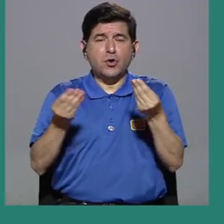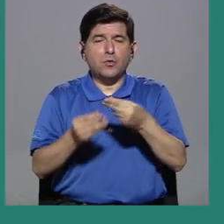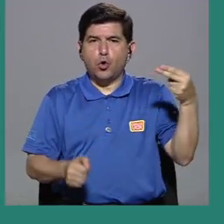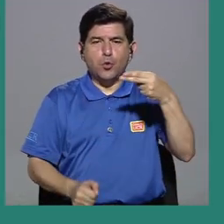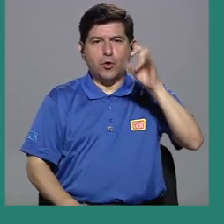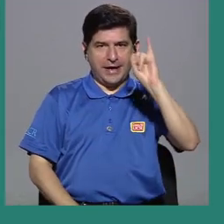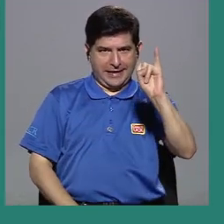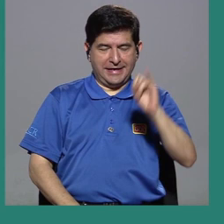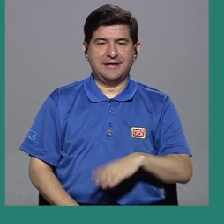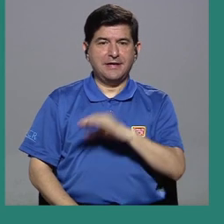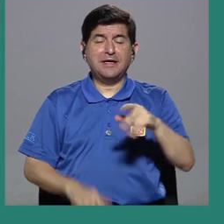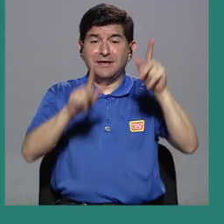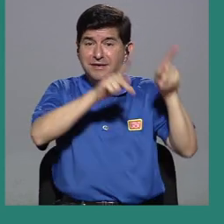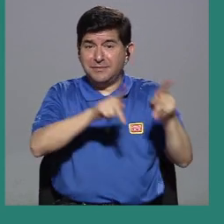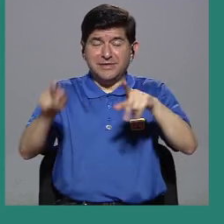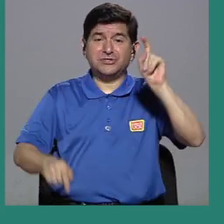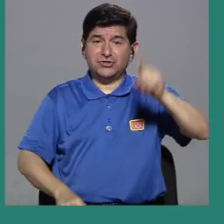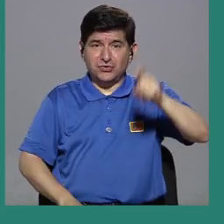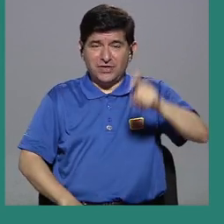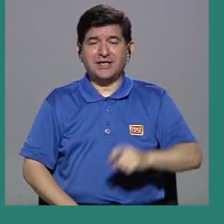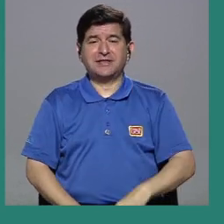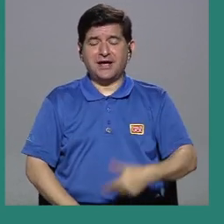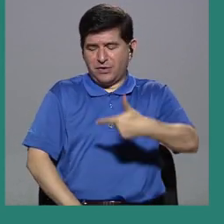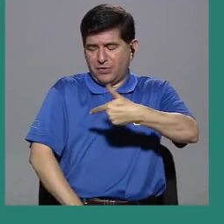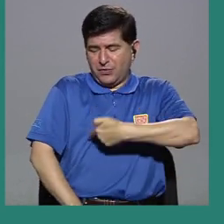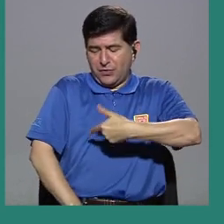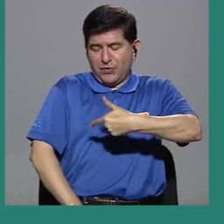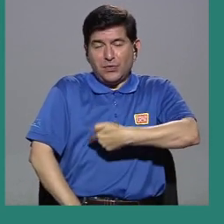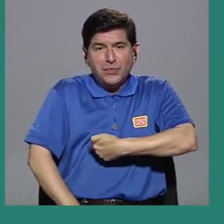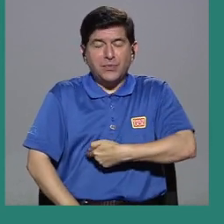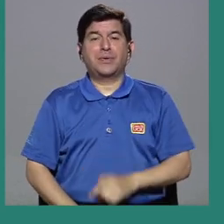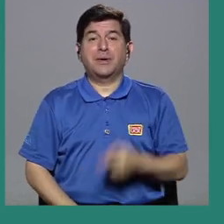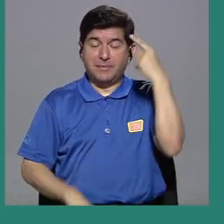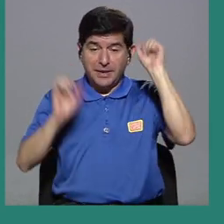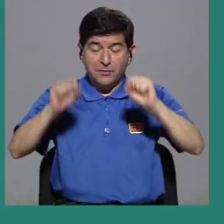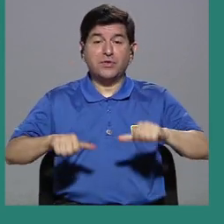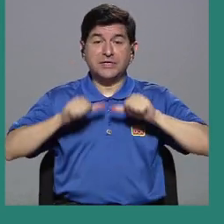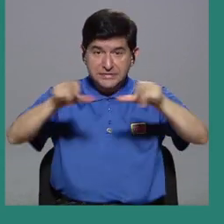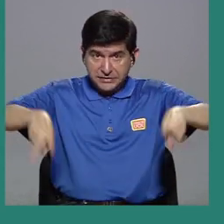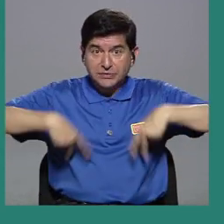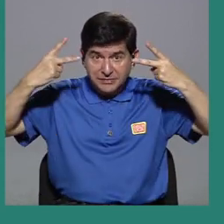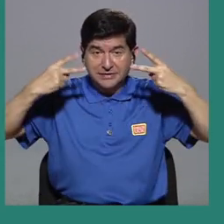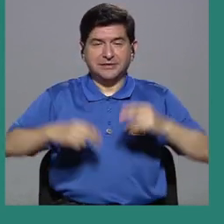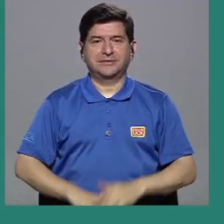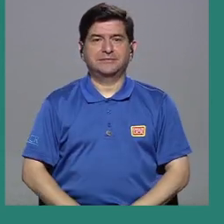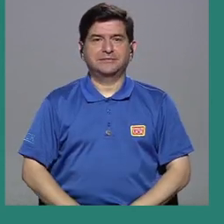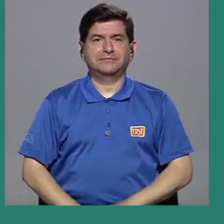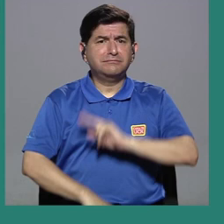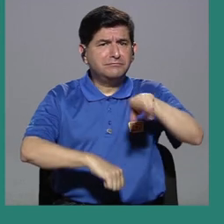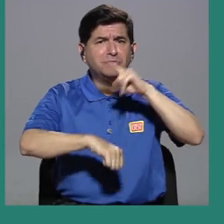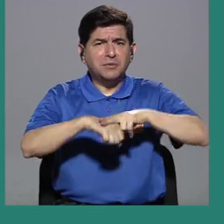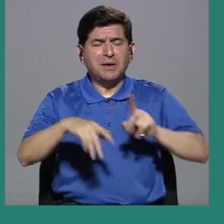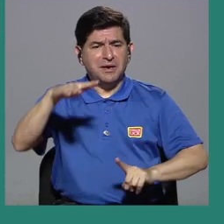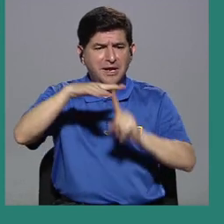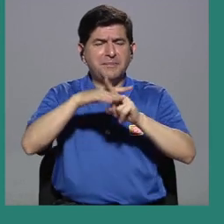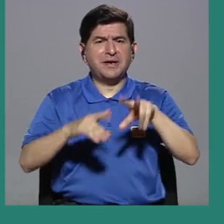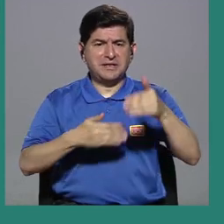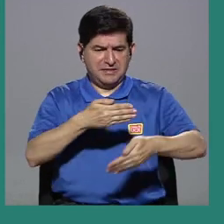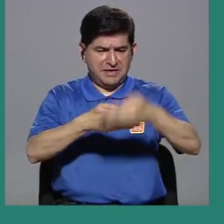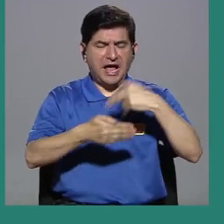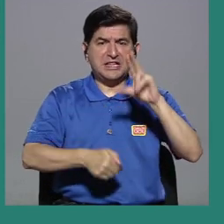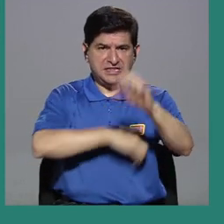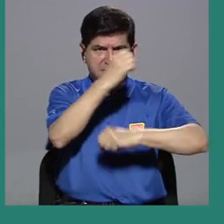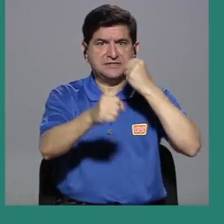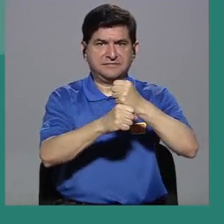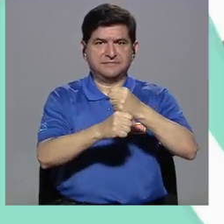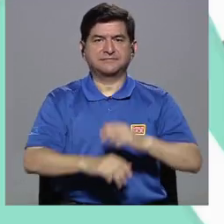páncreas no produce insulina y las personas necesitan inyectarse dosis de insulina para vivir generalmente aparece antes de los